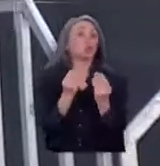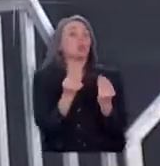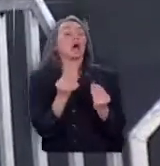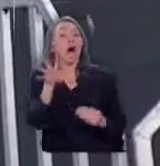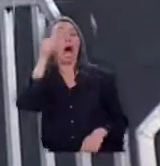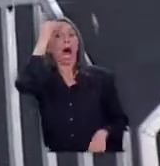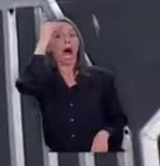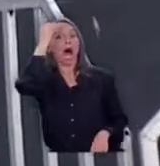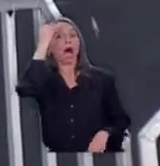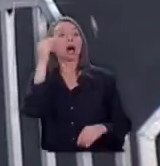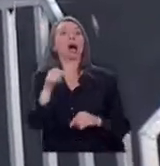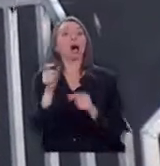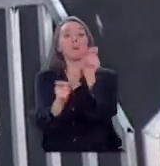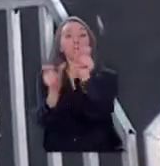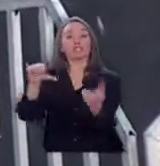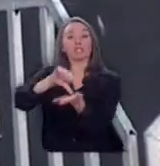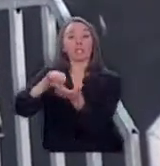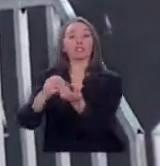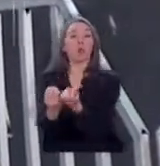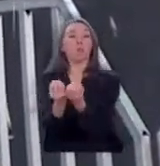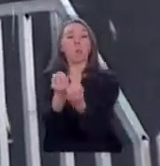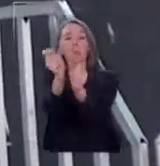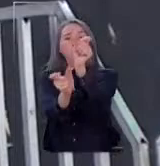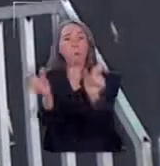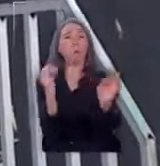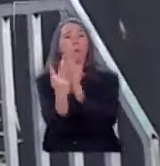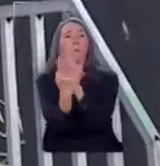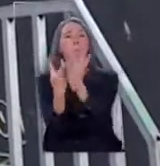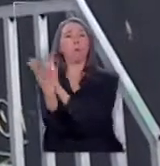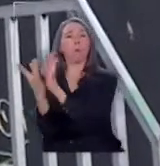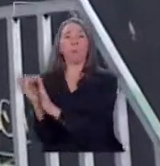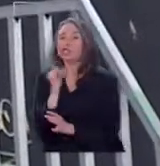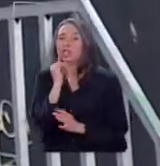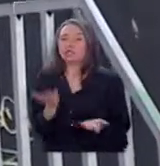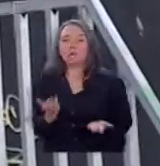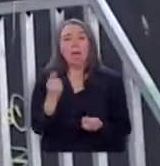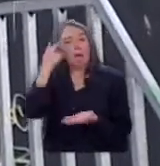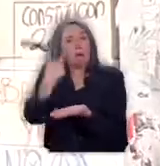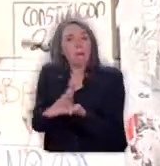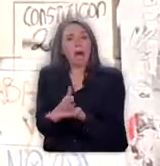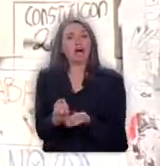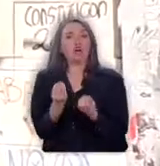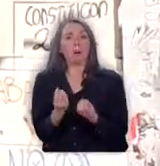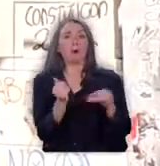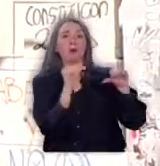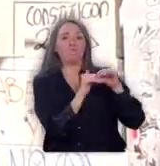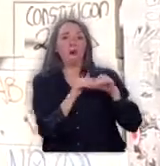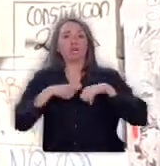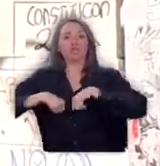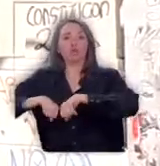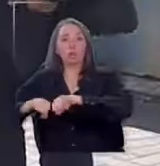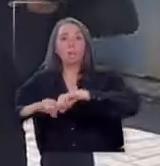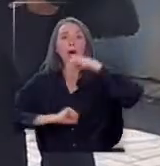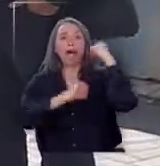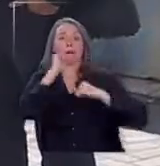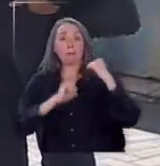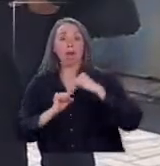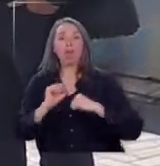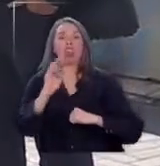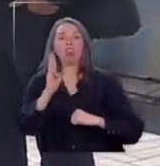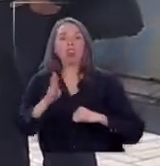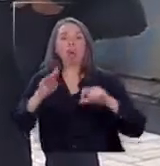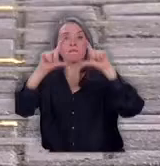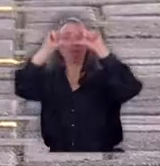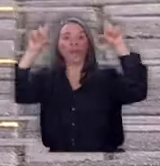gente en todo el centro anda mucha gente entonces La verdad no sé la logística có la bancos supermercados y empresas deberán tener